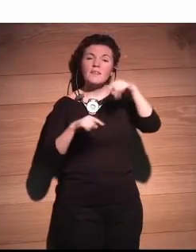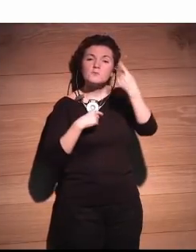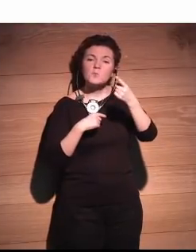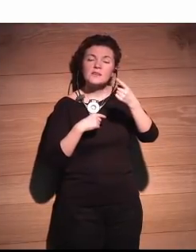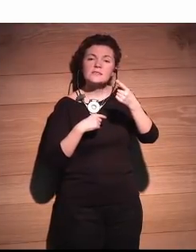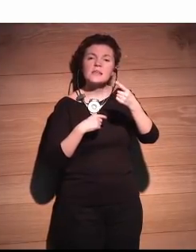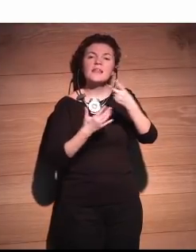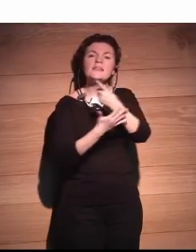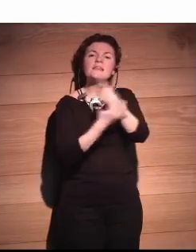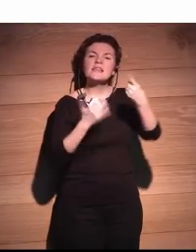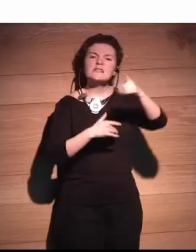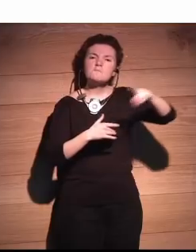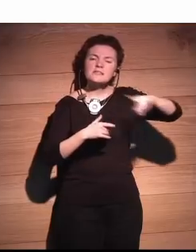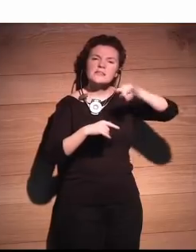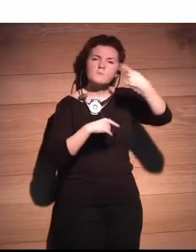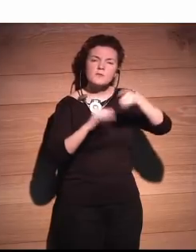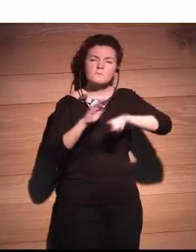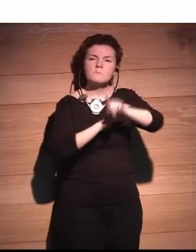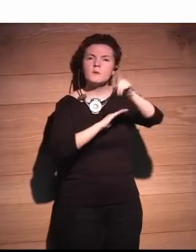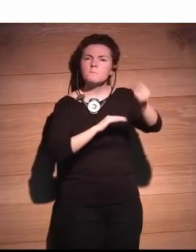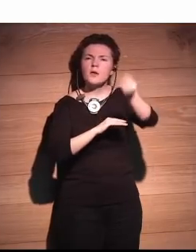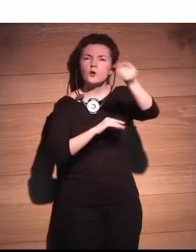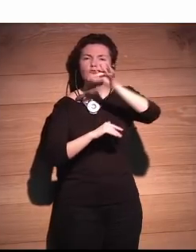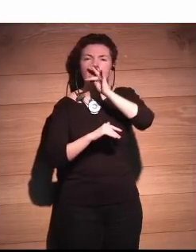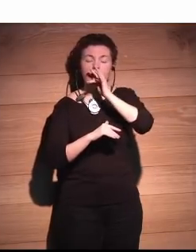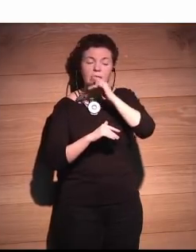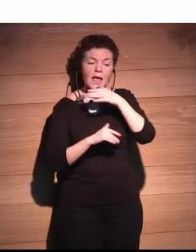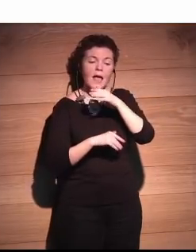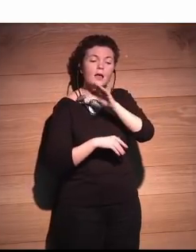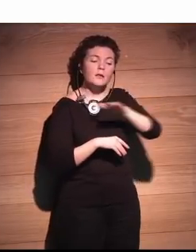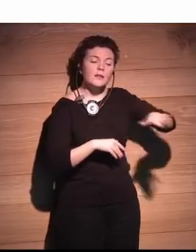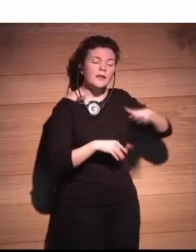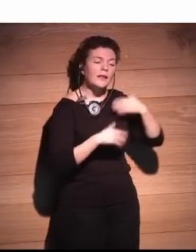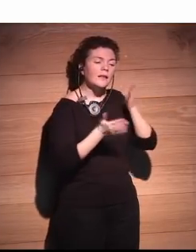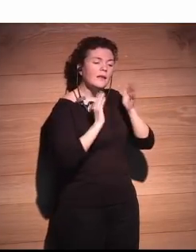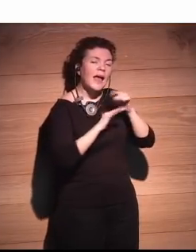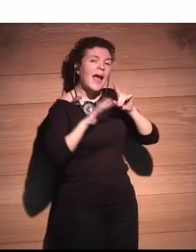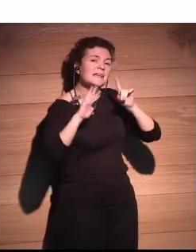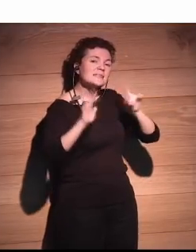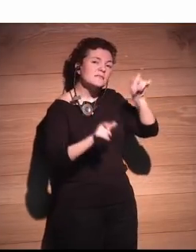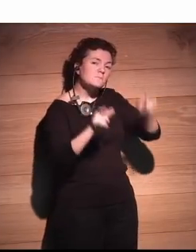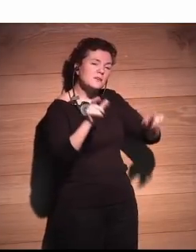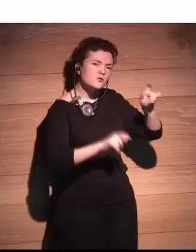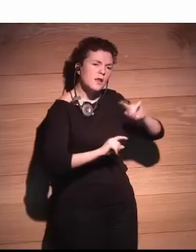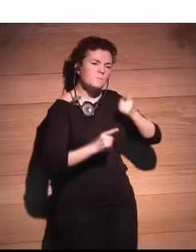mejorando. Todos los pacientes mejoran. Hemos tratado a 6. Tratamos al primero que vamos a tratar